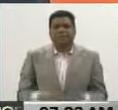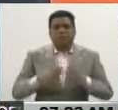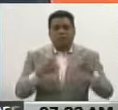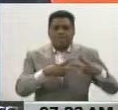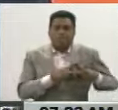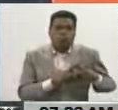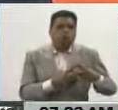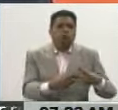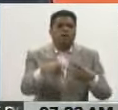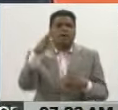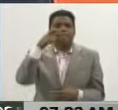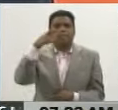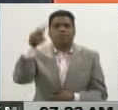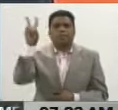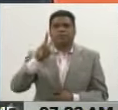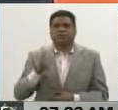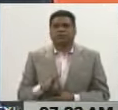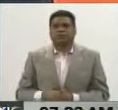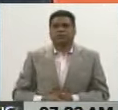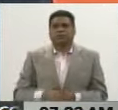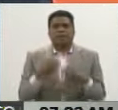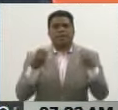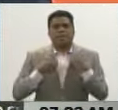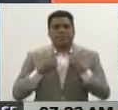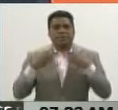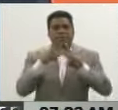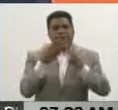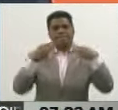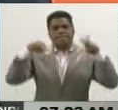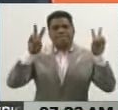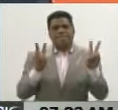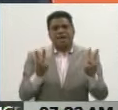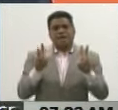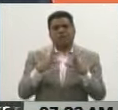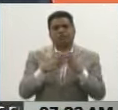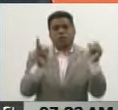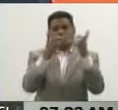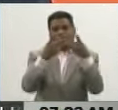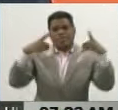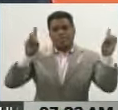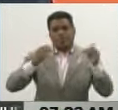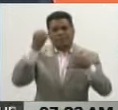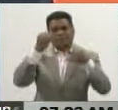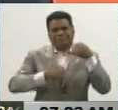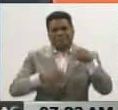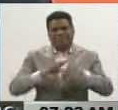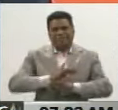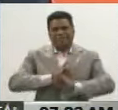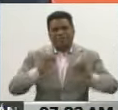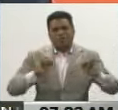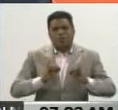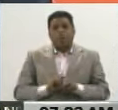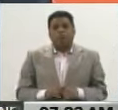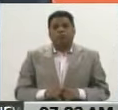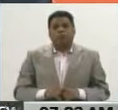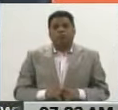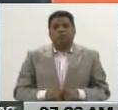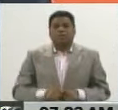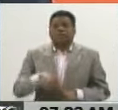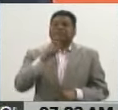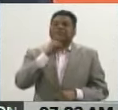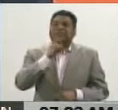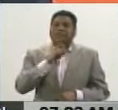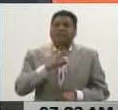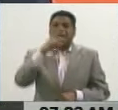pueblo de Venezuela de vivir en paz, de vivir en democracia, nos permitió terminar este difícil año escolar